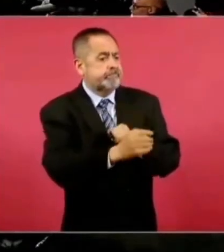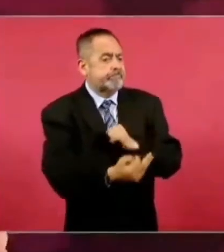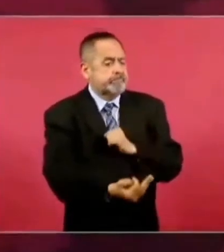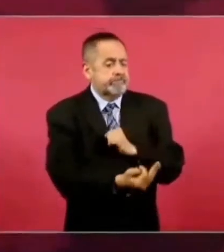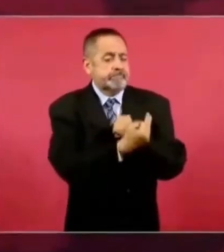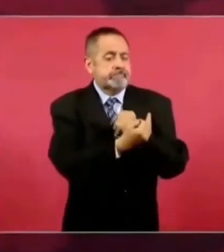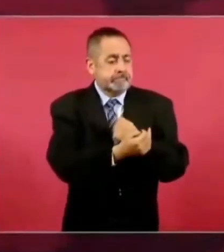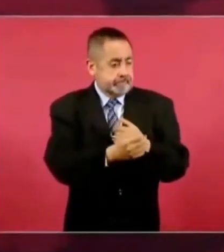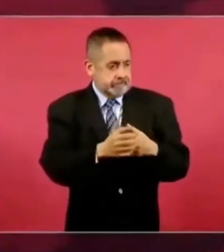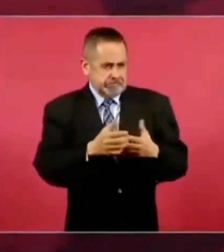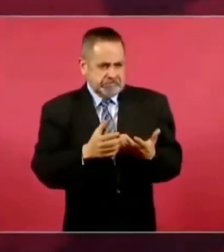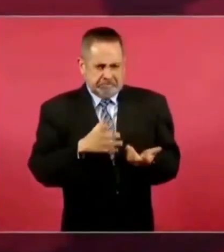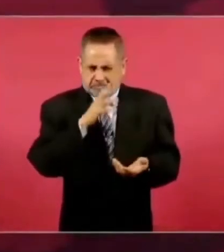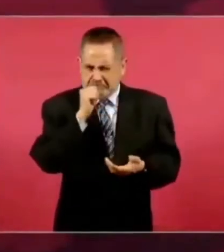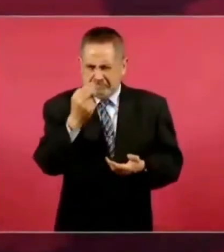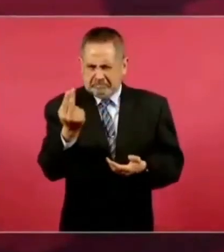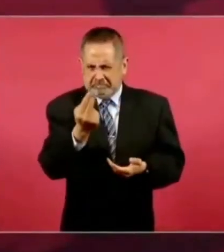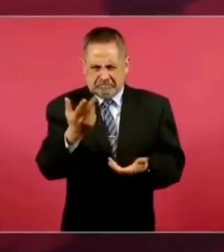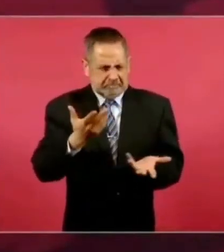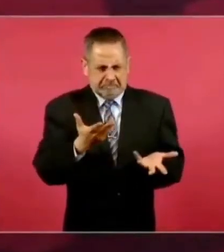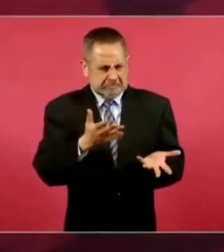fáctico,